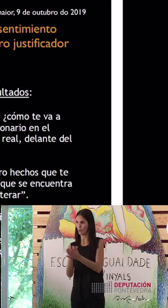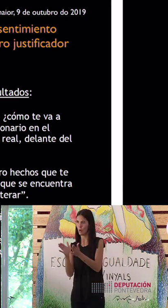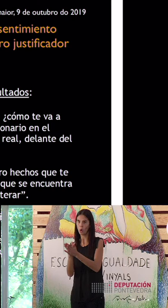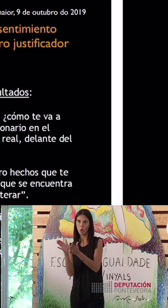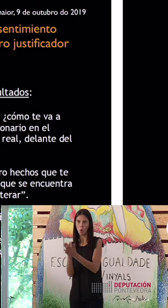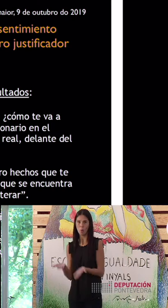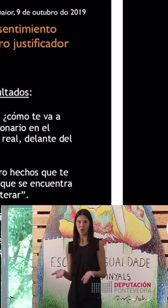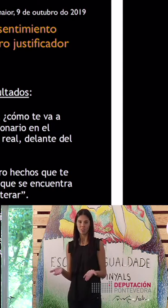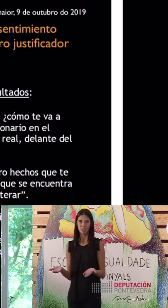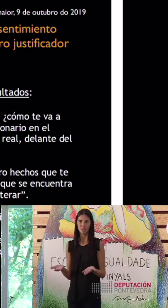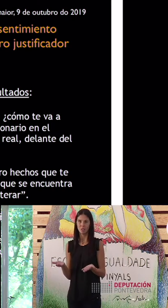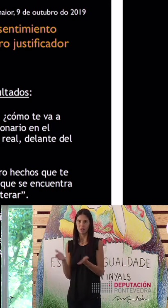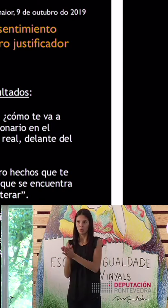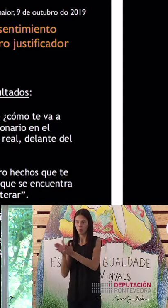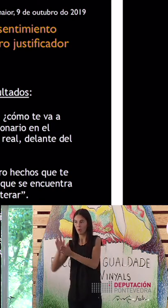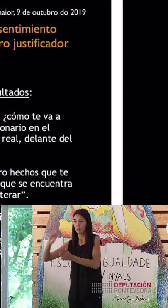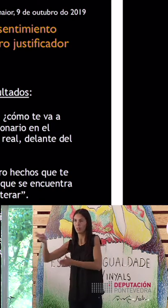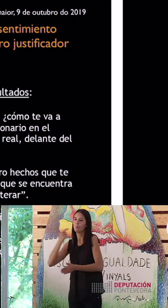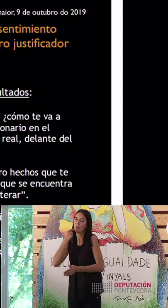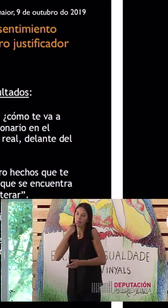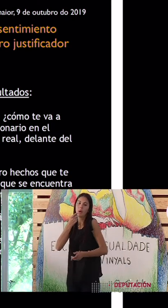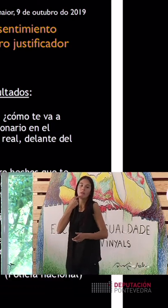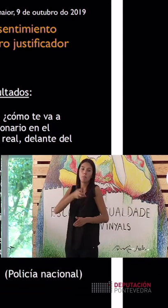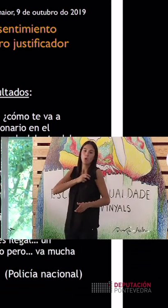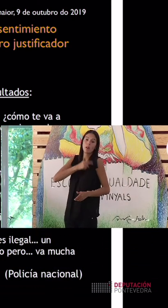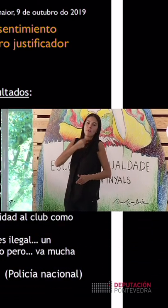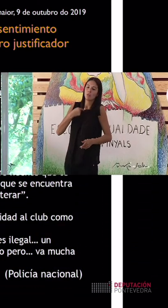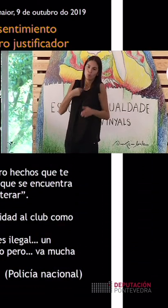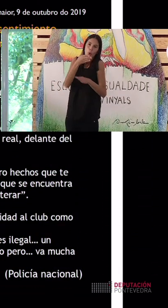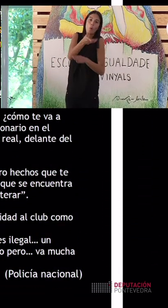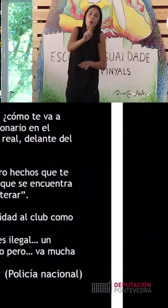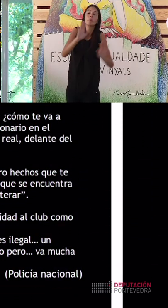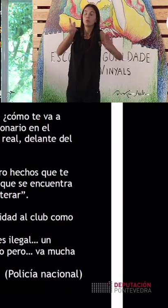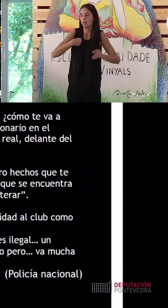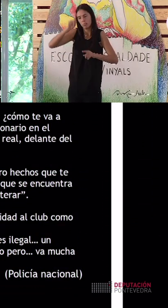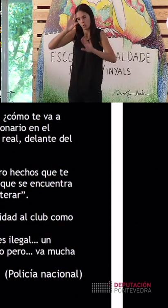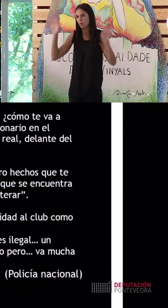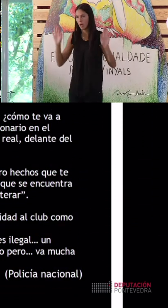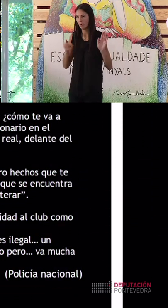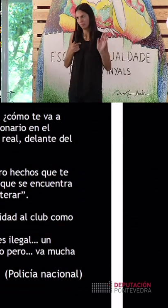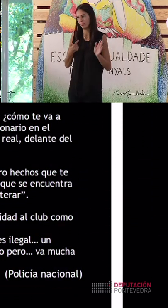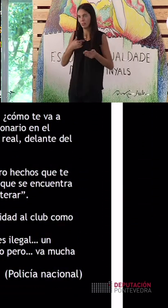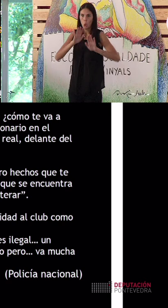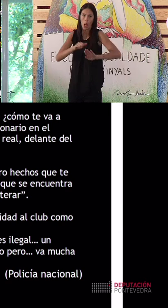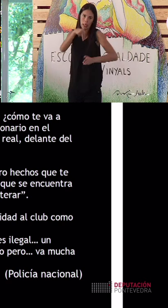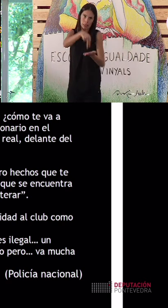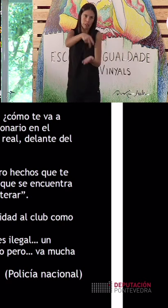non... Que bueno, el dixo que non iba, pero non sei, claro. Eu non estaba ali.